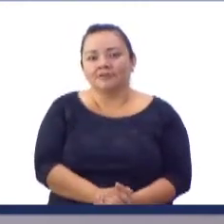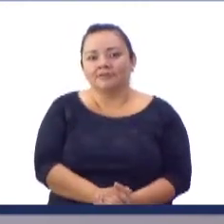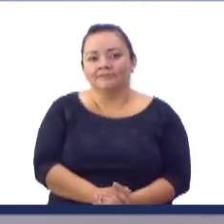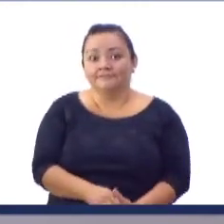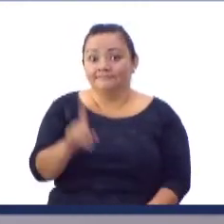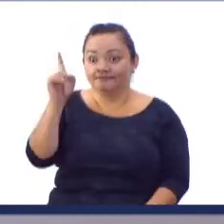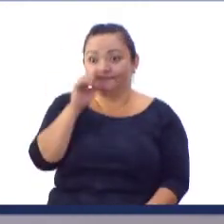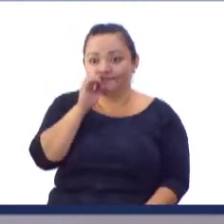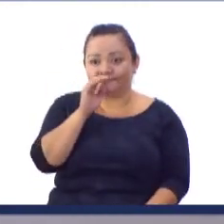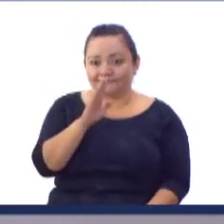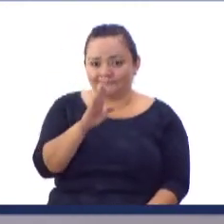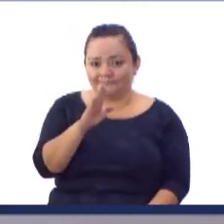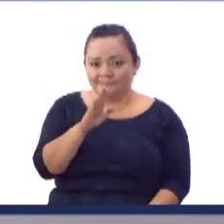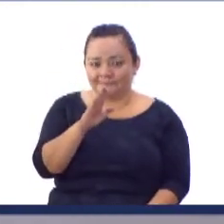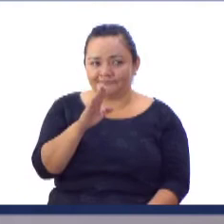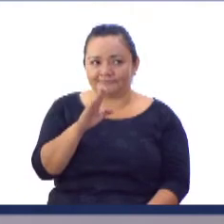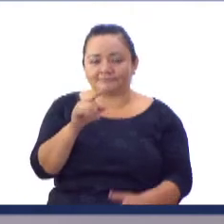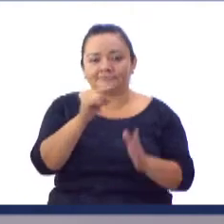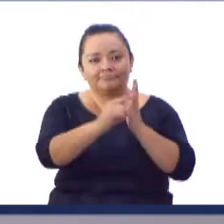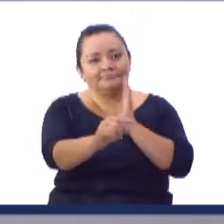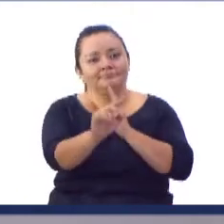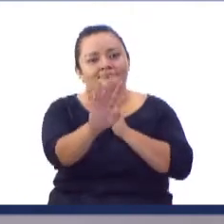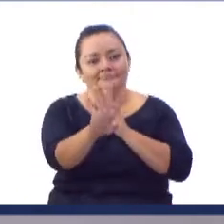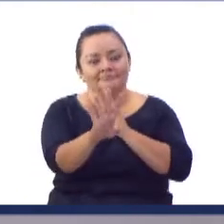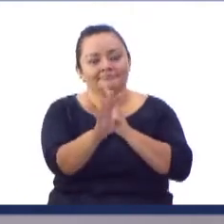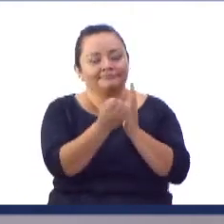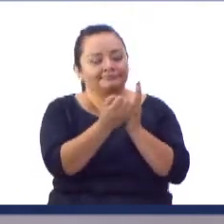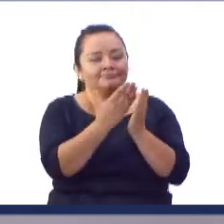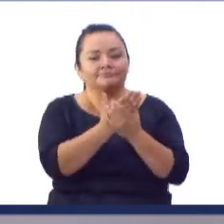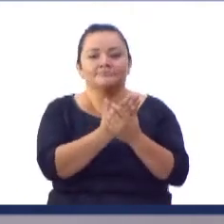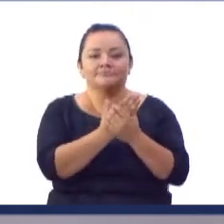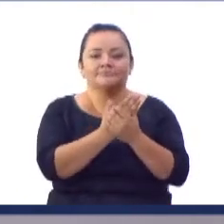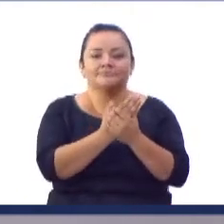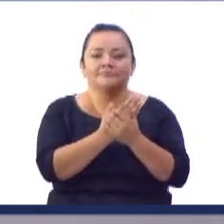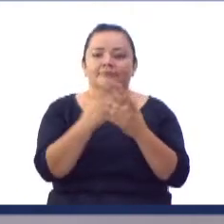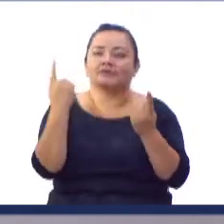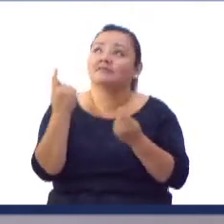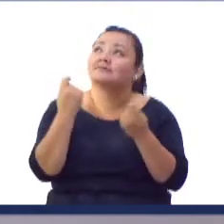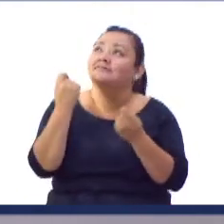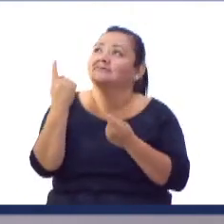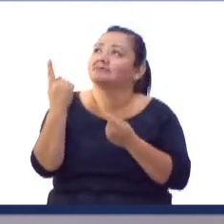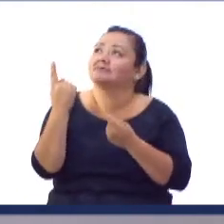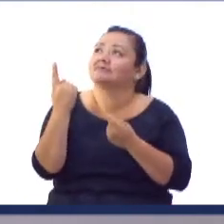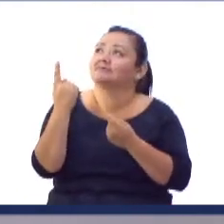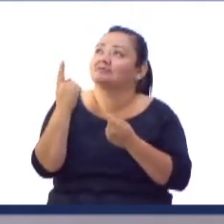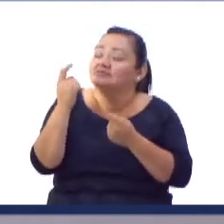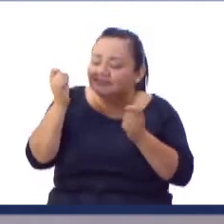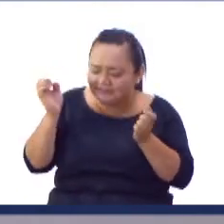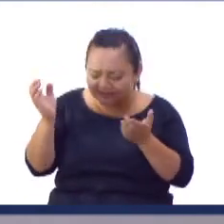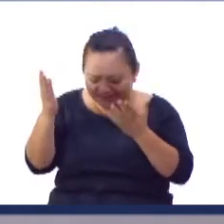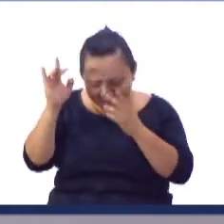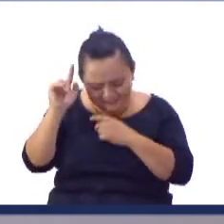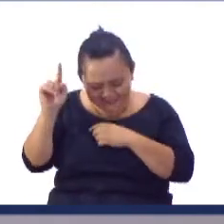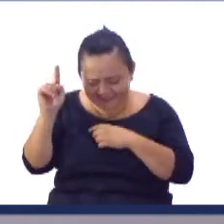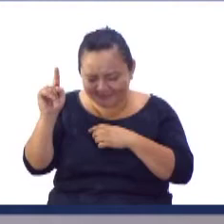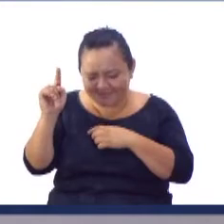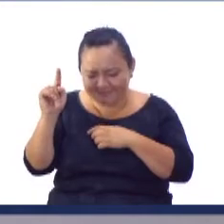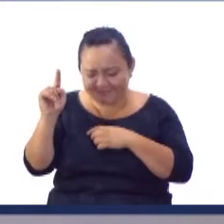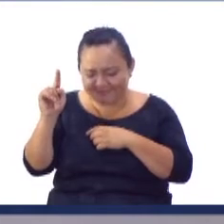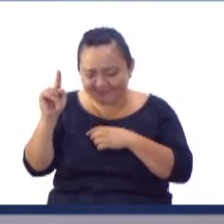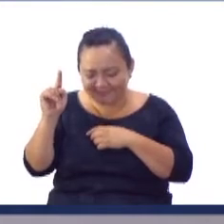y dice dios y miren versículo 4 yo te glorificar ahora dice mire señor yo te glorificó te glorifique